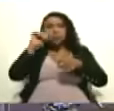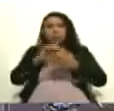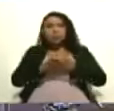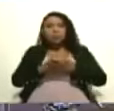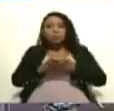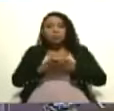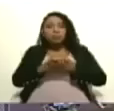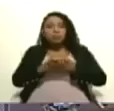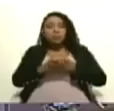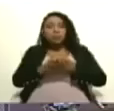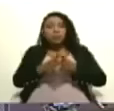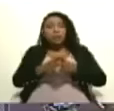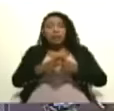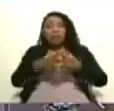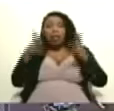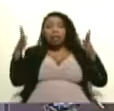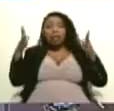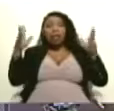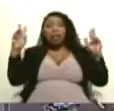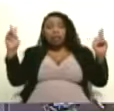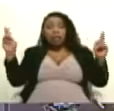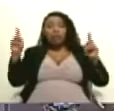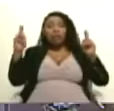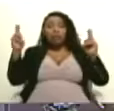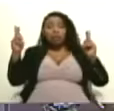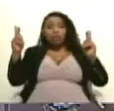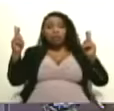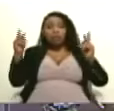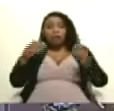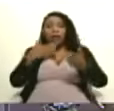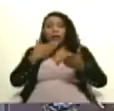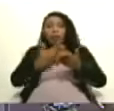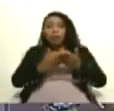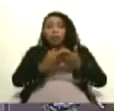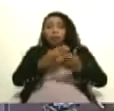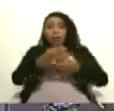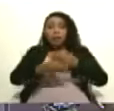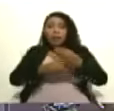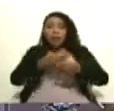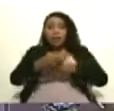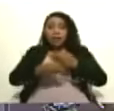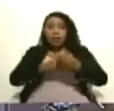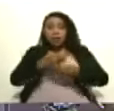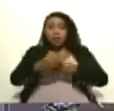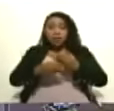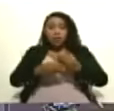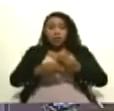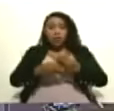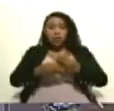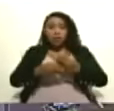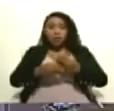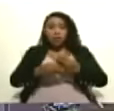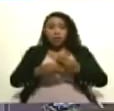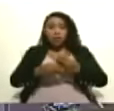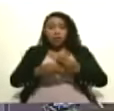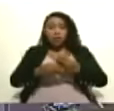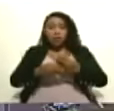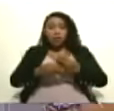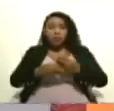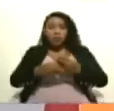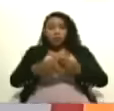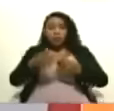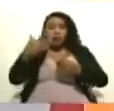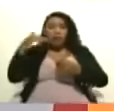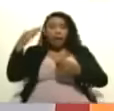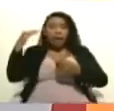más grande victoria de una propuesta referendar que haya conocido la historia electoral de